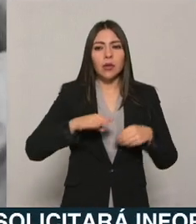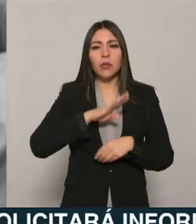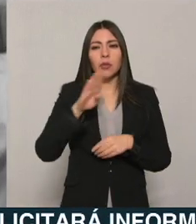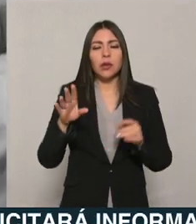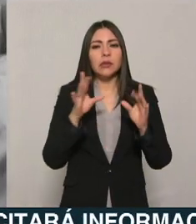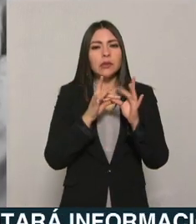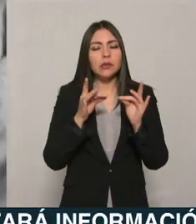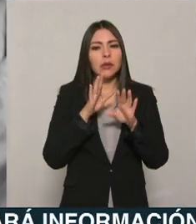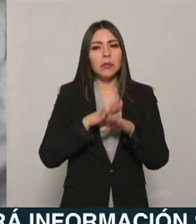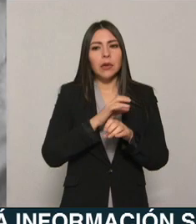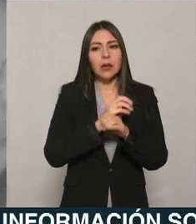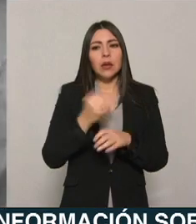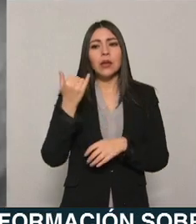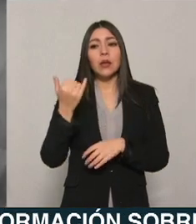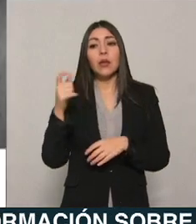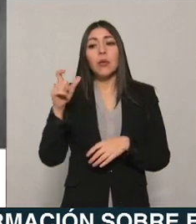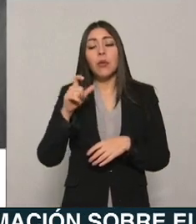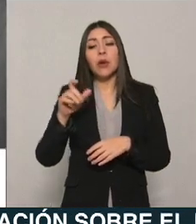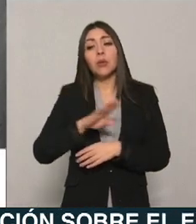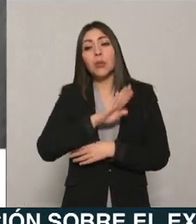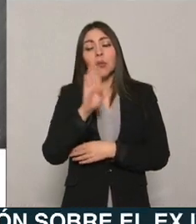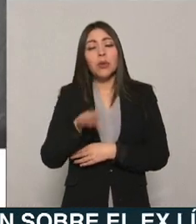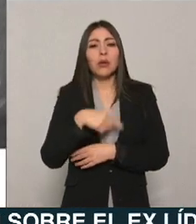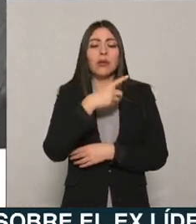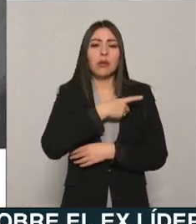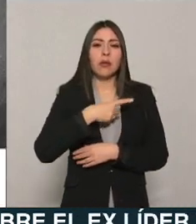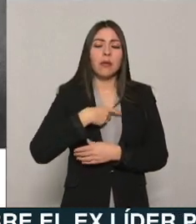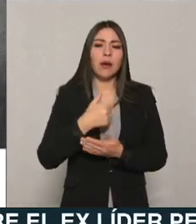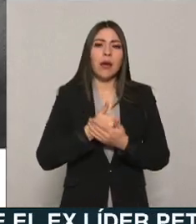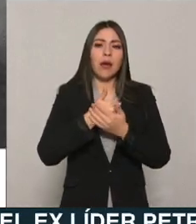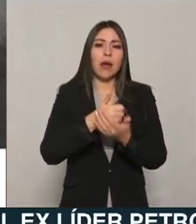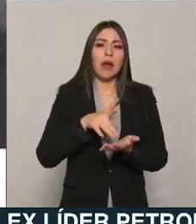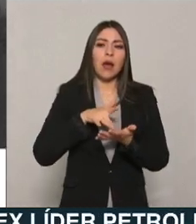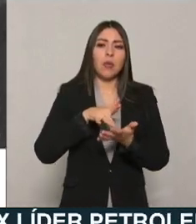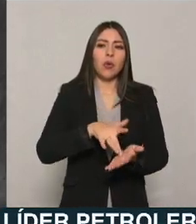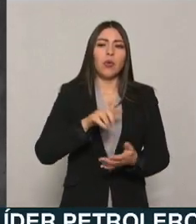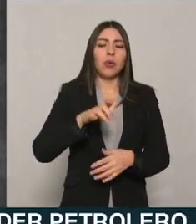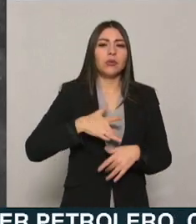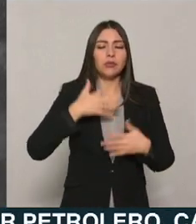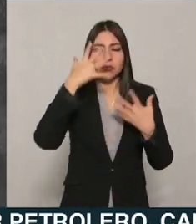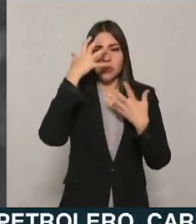sobre todo, apoyo en el duelo. Con imágenes de Jorge Barajas, Mariana Sánchez, 21 Noticias.